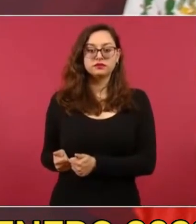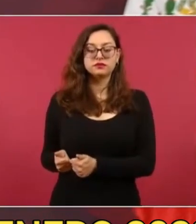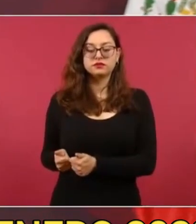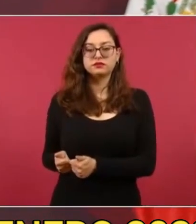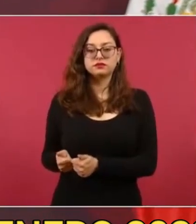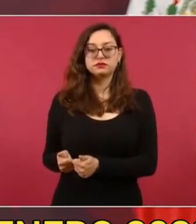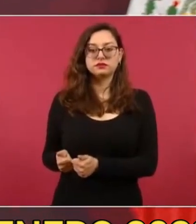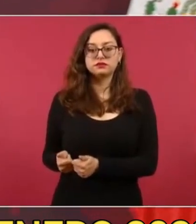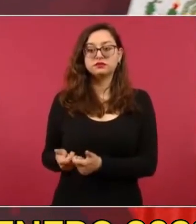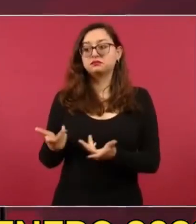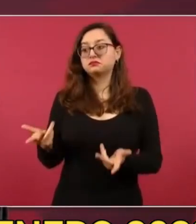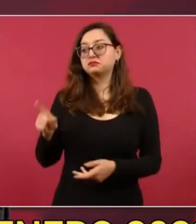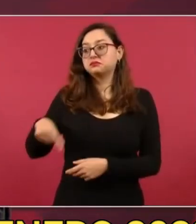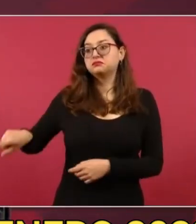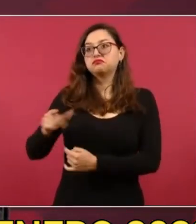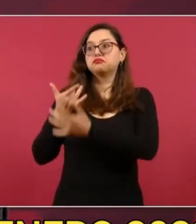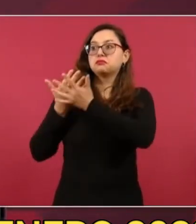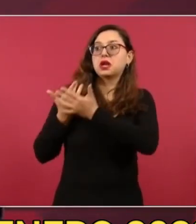orientados a la defensa nacional,